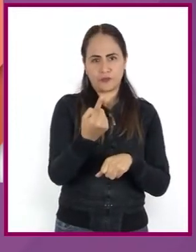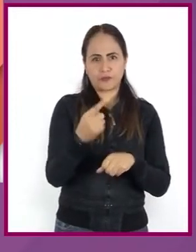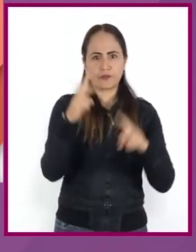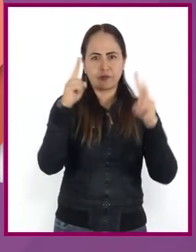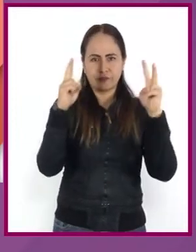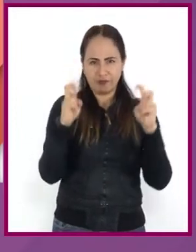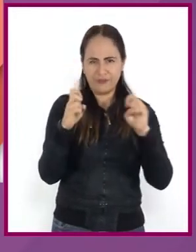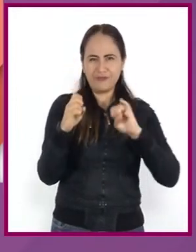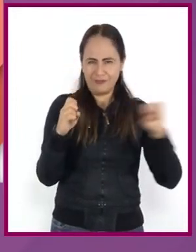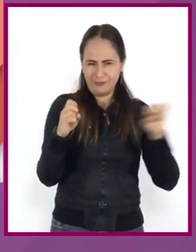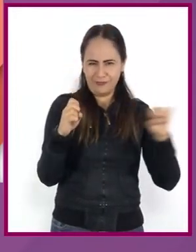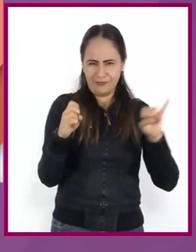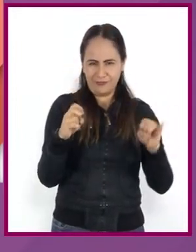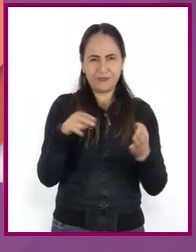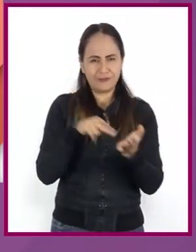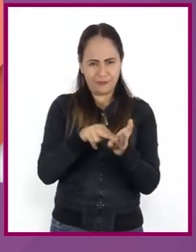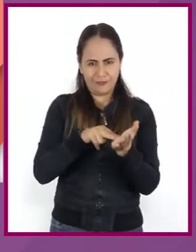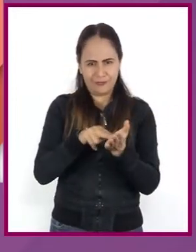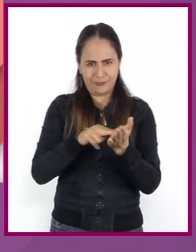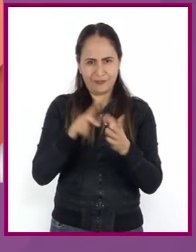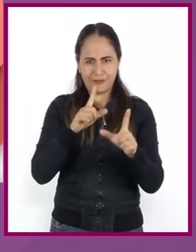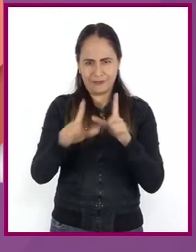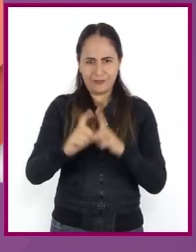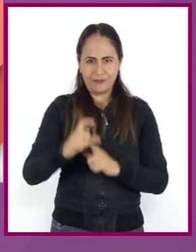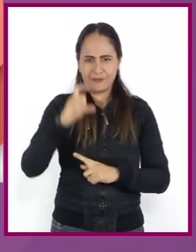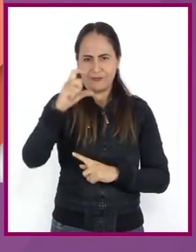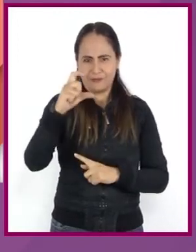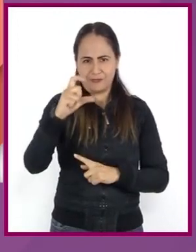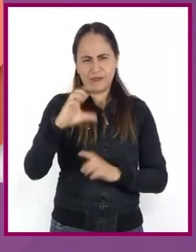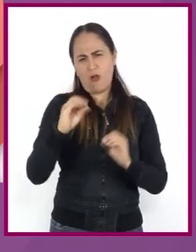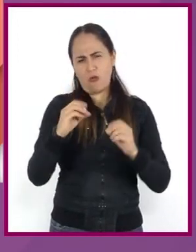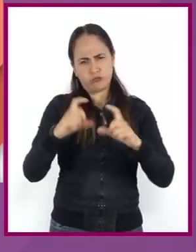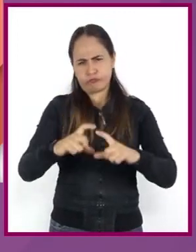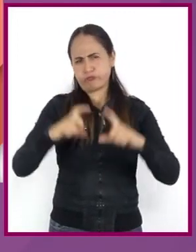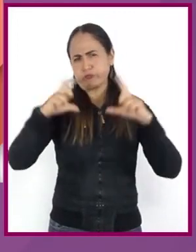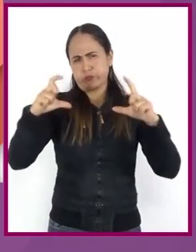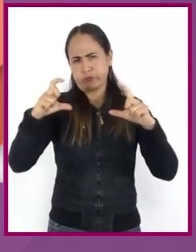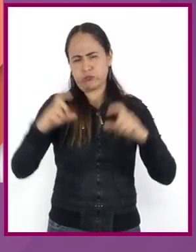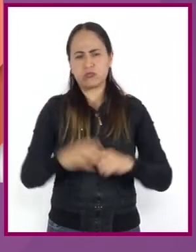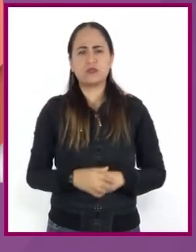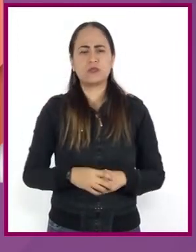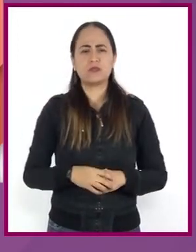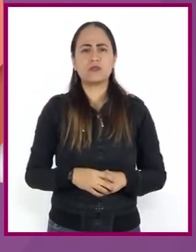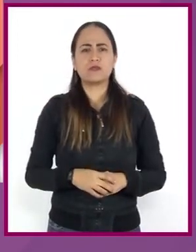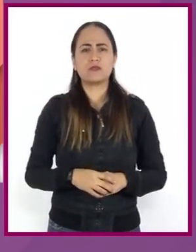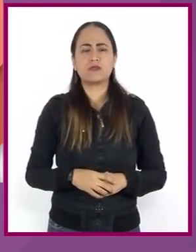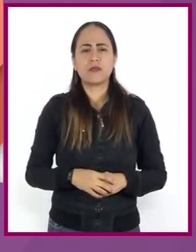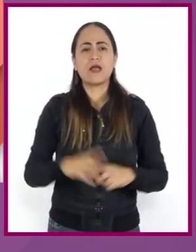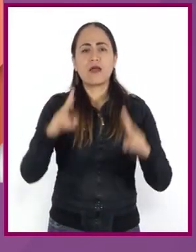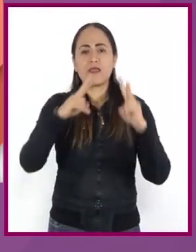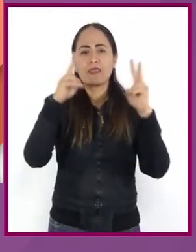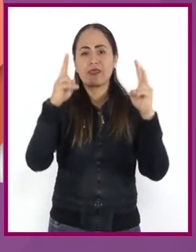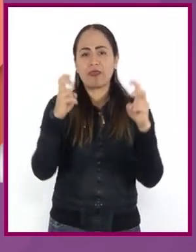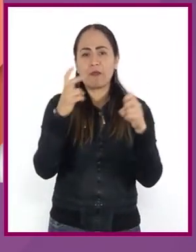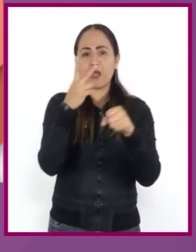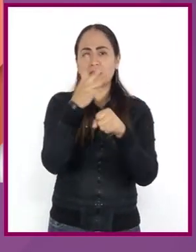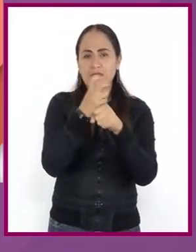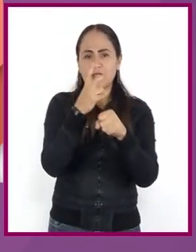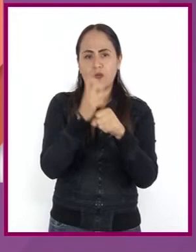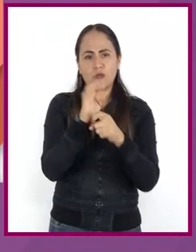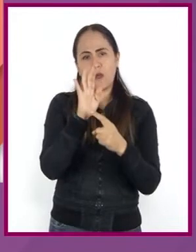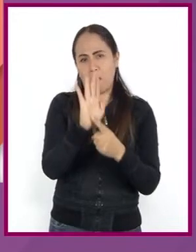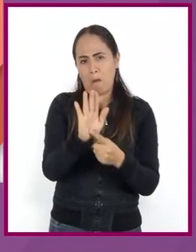en negritas y en mayúsculas o solo resaltadas. Subtítulos que, en general,